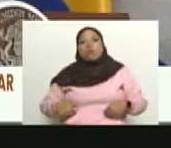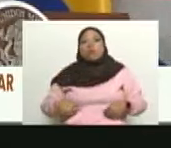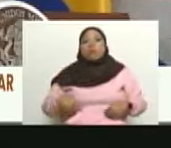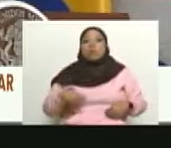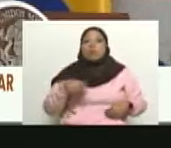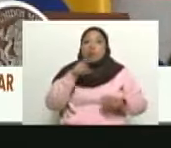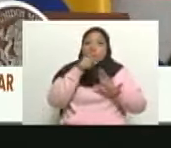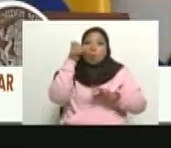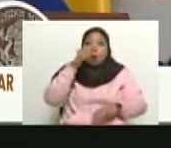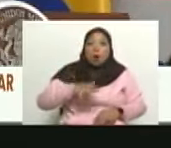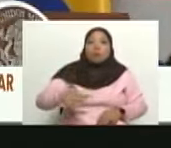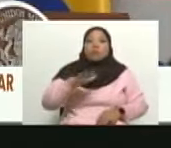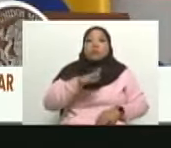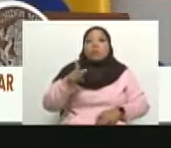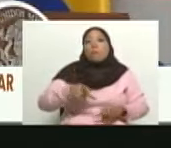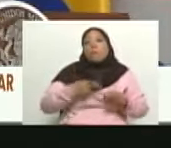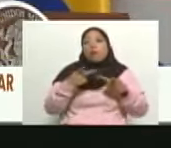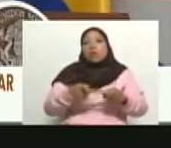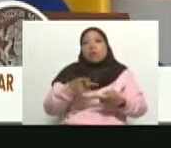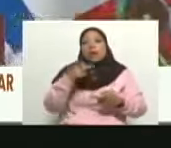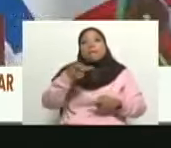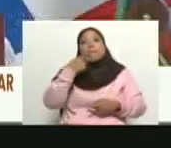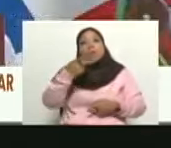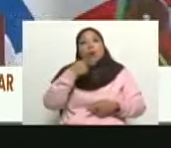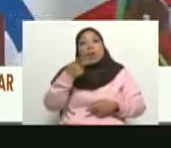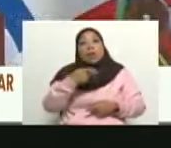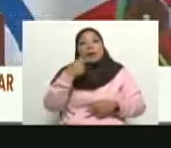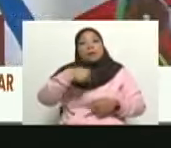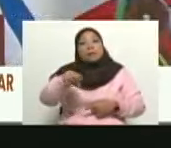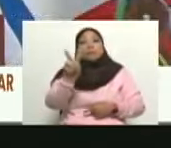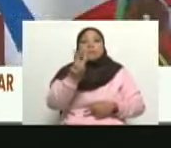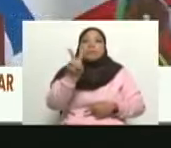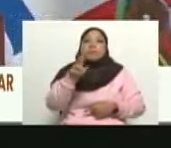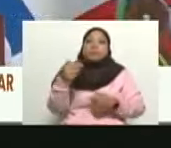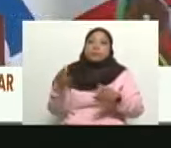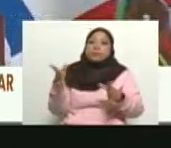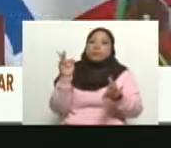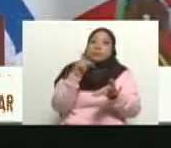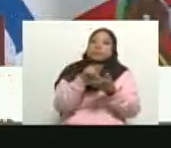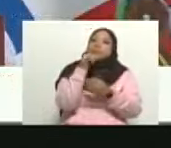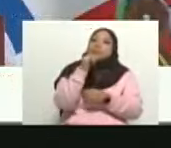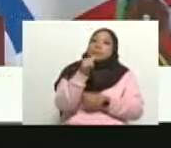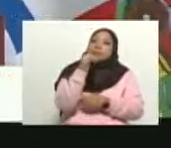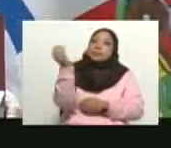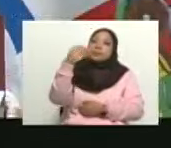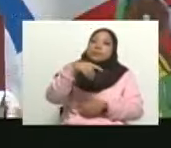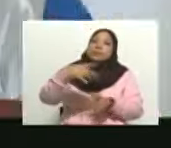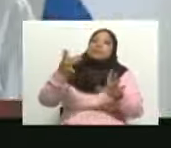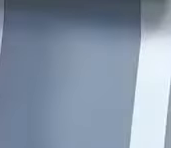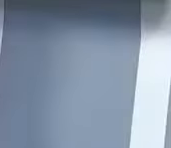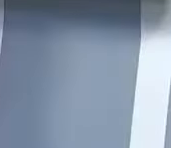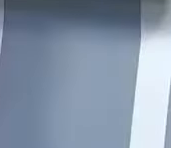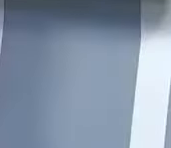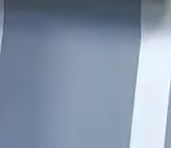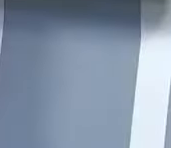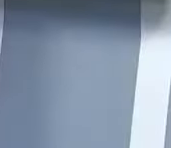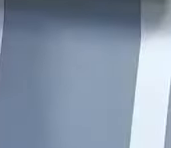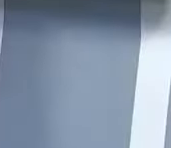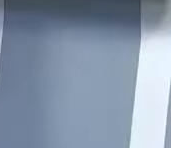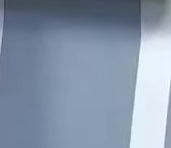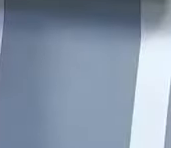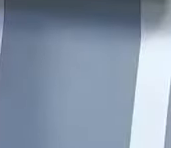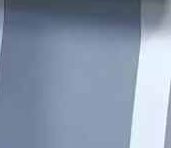esta población en una voluntad política que hoy se consagra aquí en Palenque. Es parte de la información y con ella devolvemos su contacto. Adelante. Esta hora se